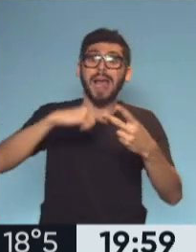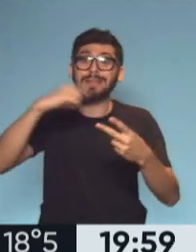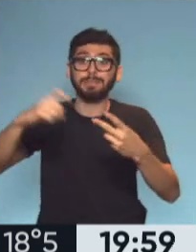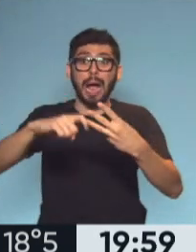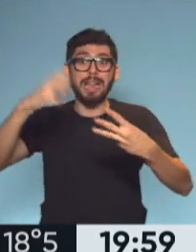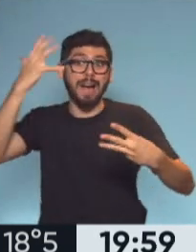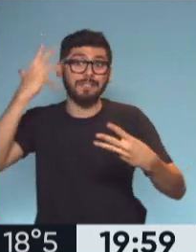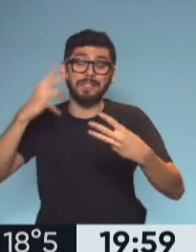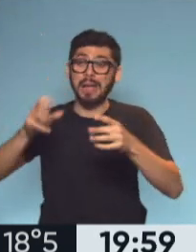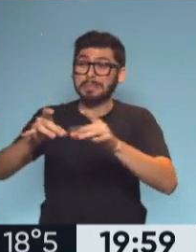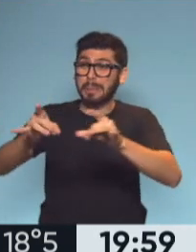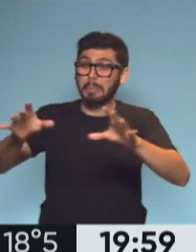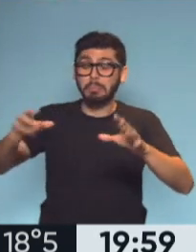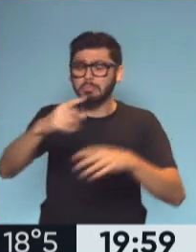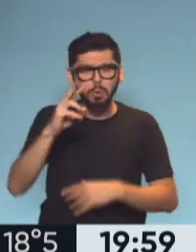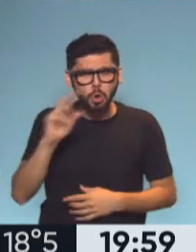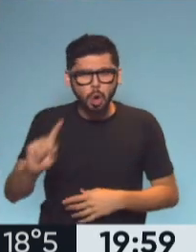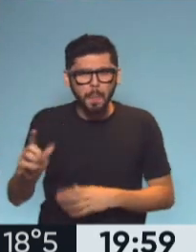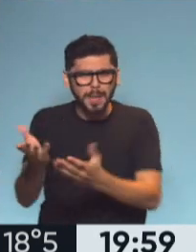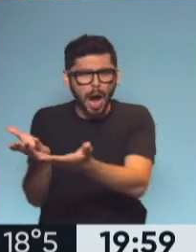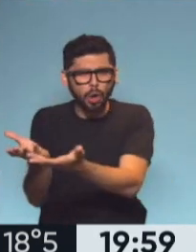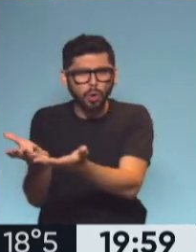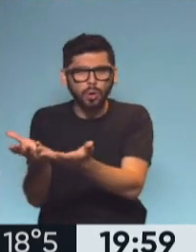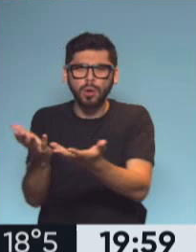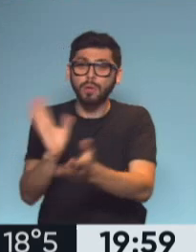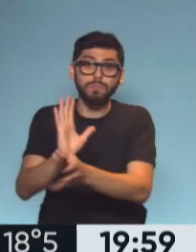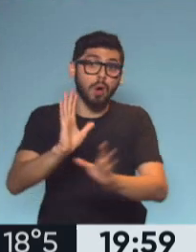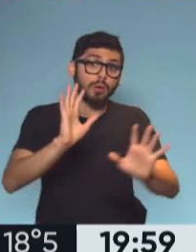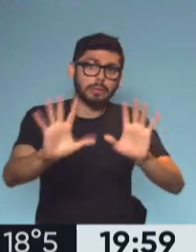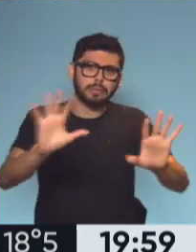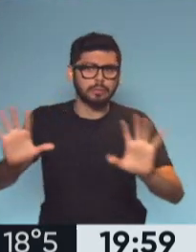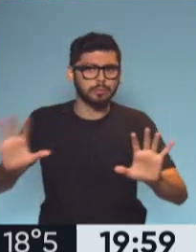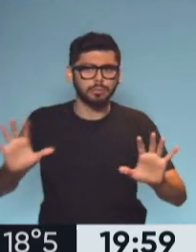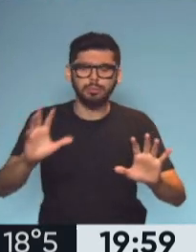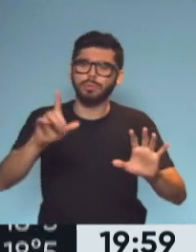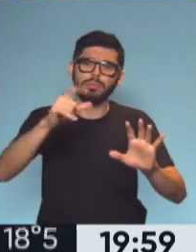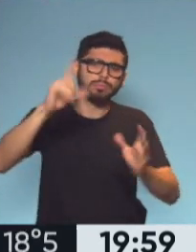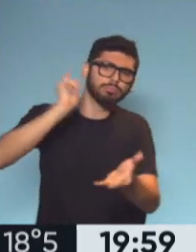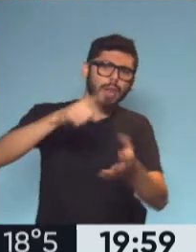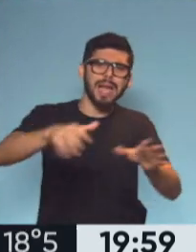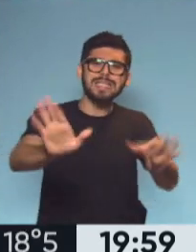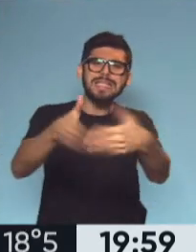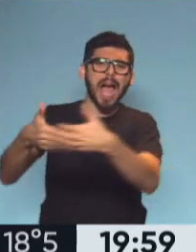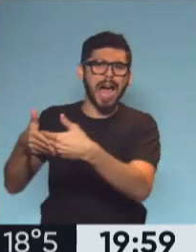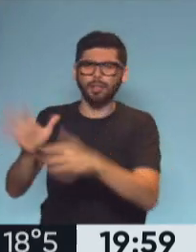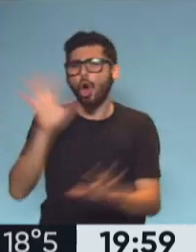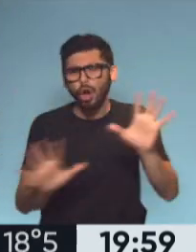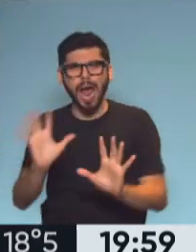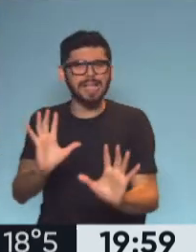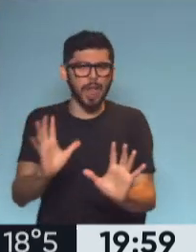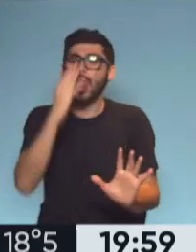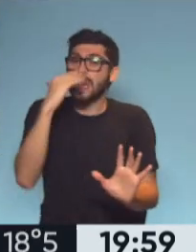y en Francia, y no miraron cómo crecían, como para decir, muchachos, paren la mano, cierren todo, organicémonos